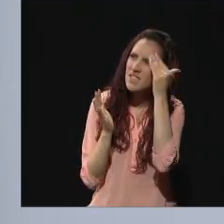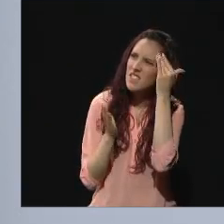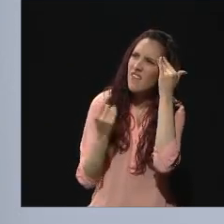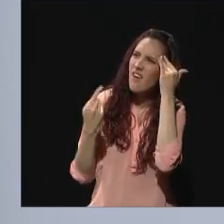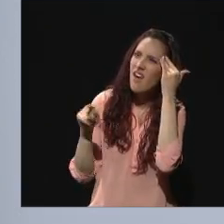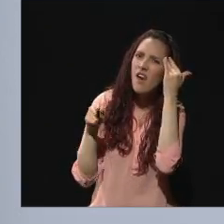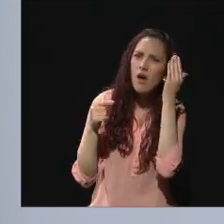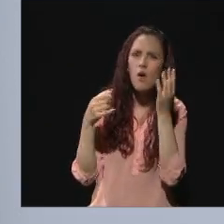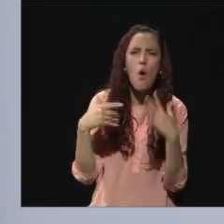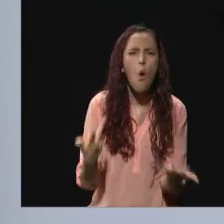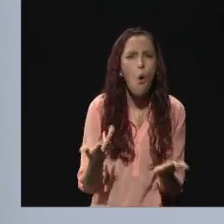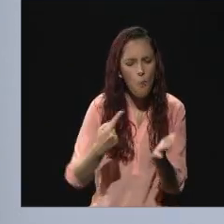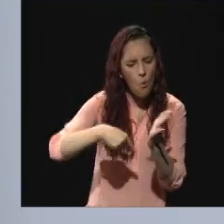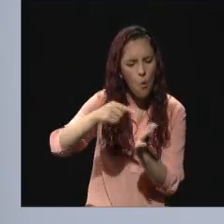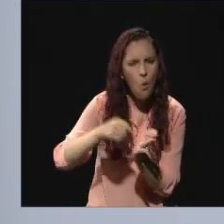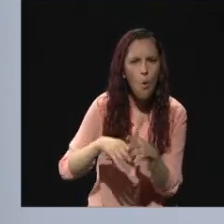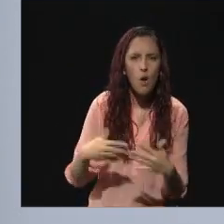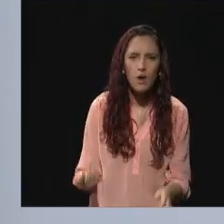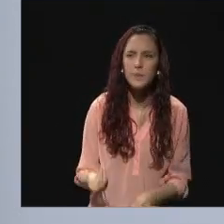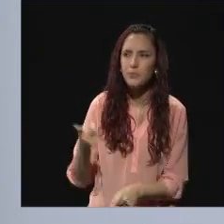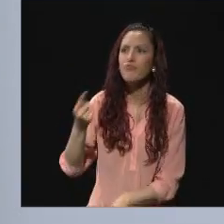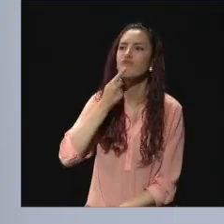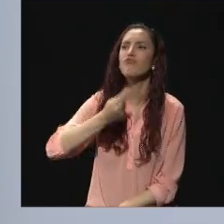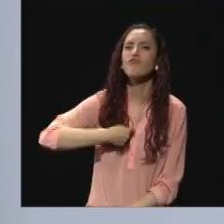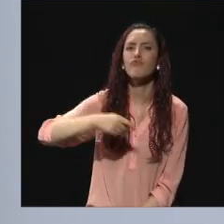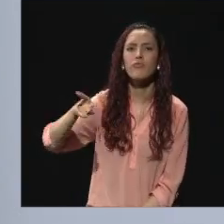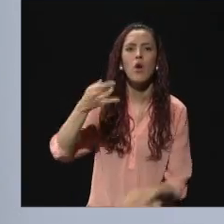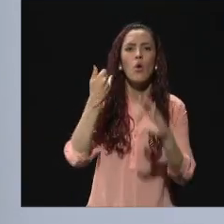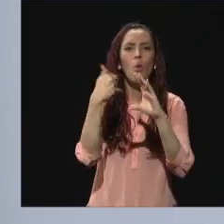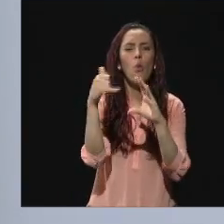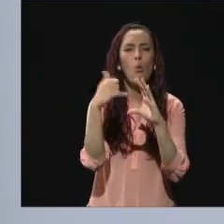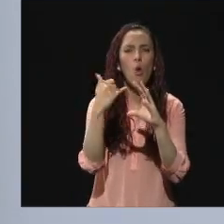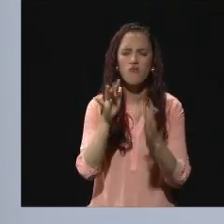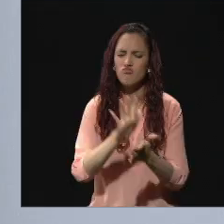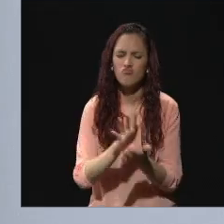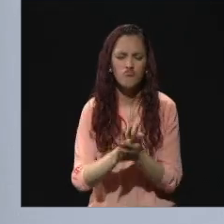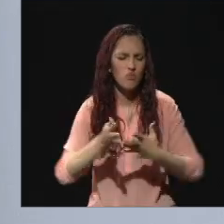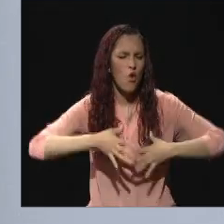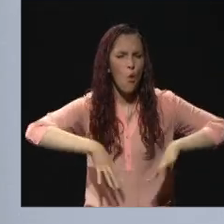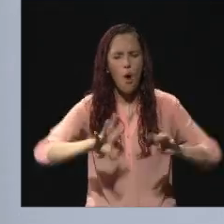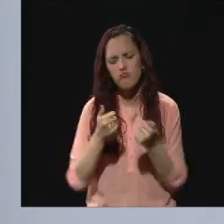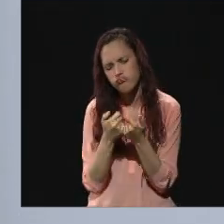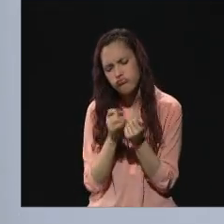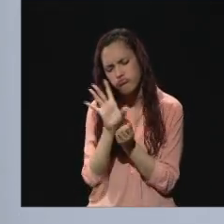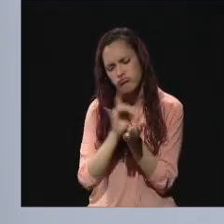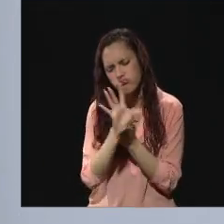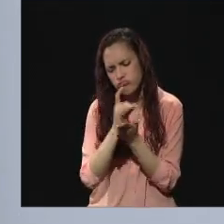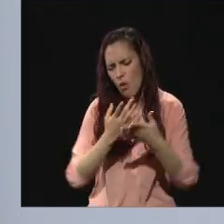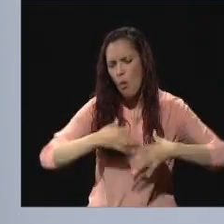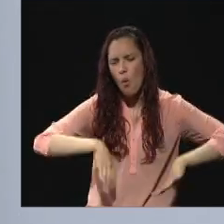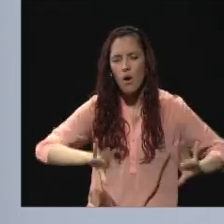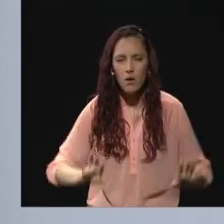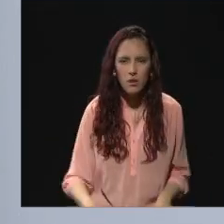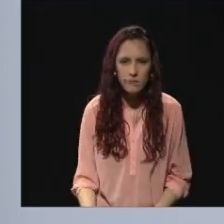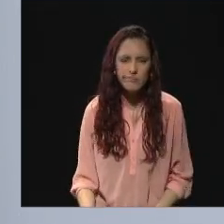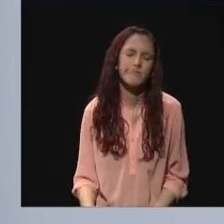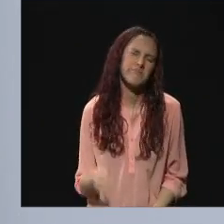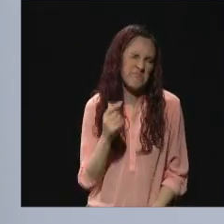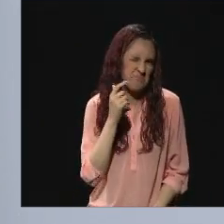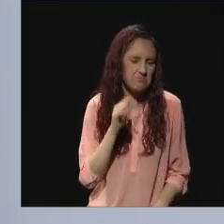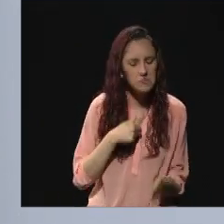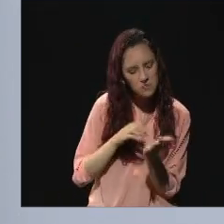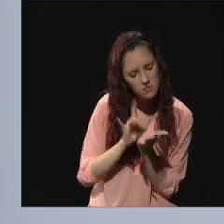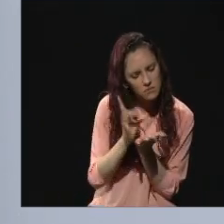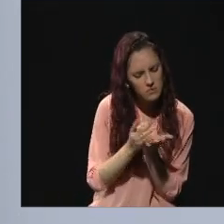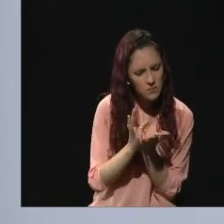condición de ese contrato si me dieron whatsapp ilimitado y no consuma los datos pues no puede ser de nuevo que se le acaban los datos y se le